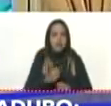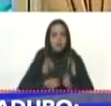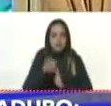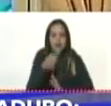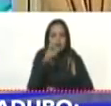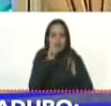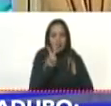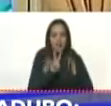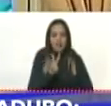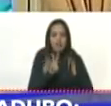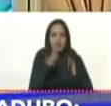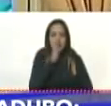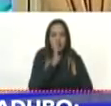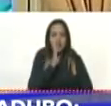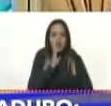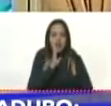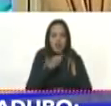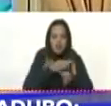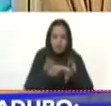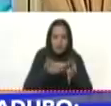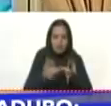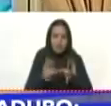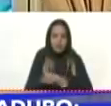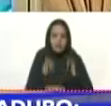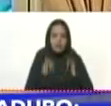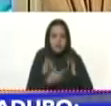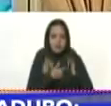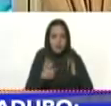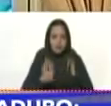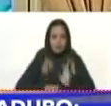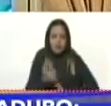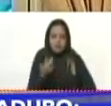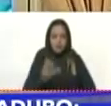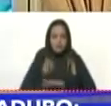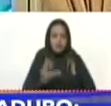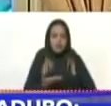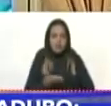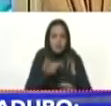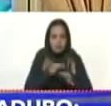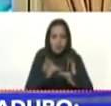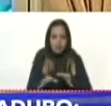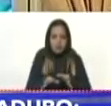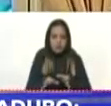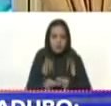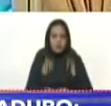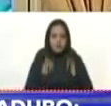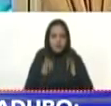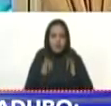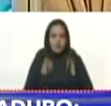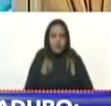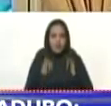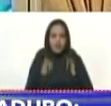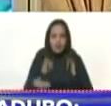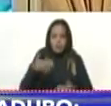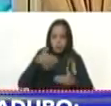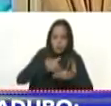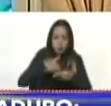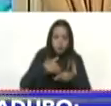Petro. Yo quiero que se convierta en el gran eje del Petro. Cuentas de ahorro, cuentas corrientes en